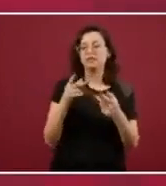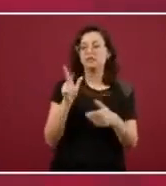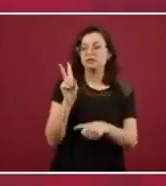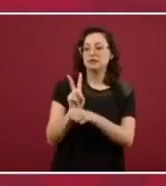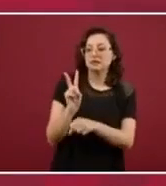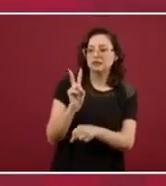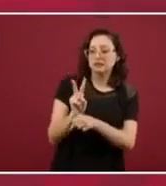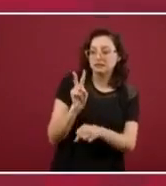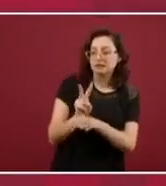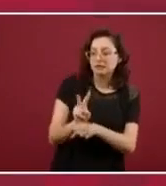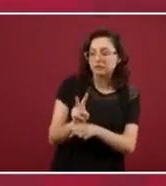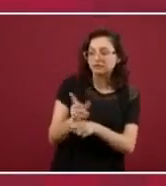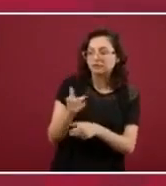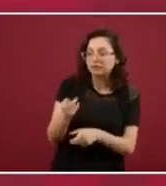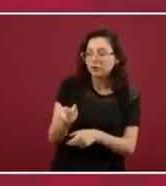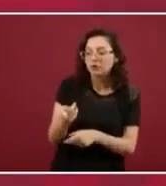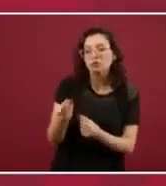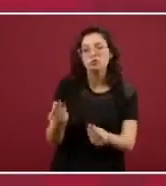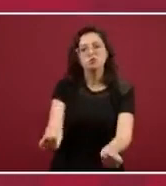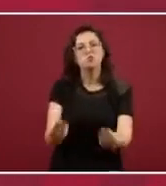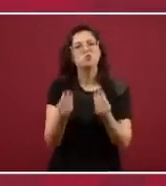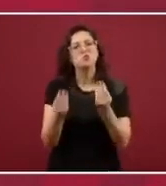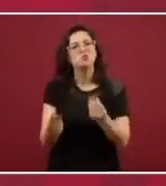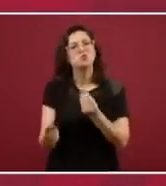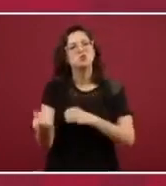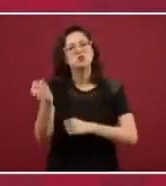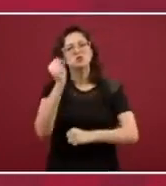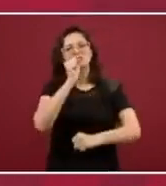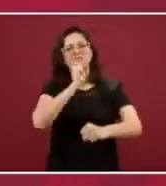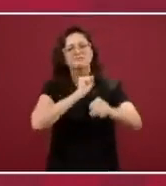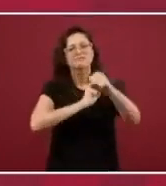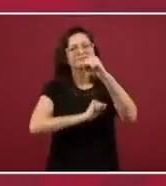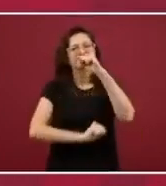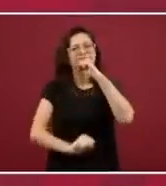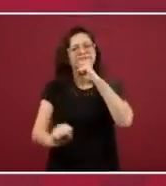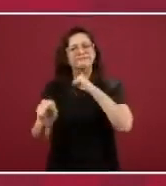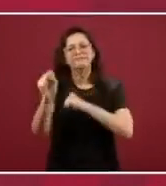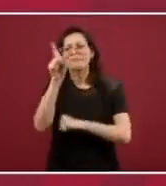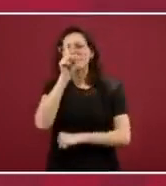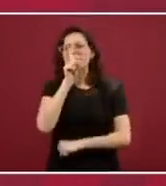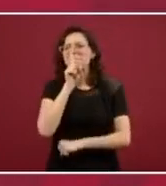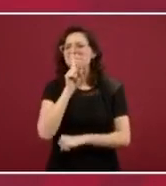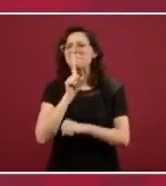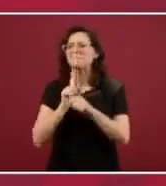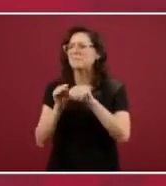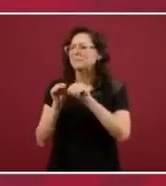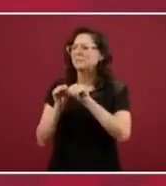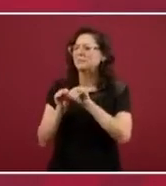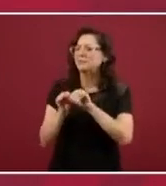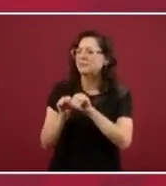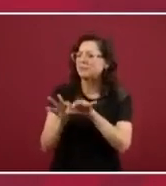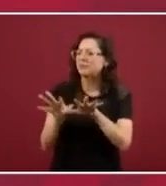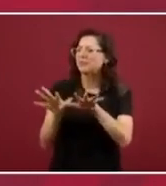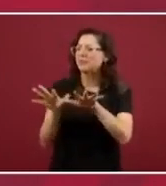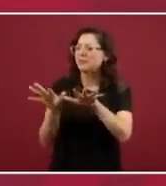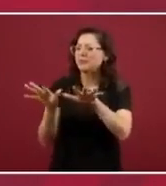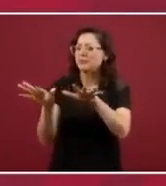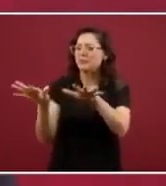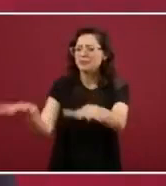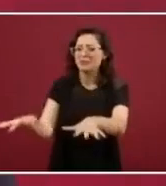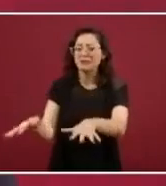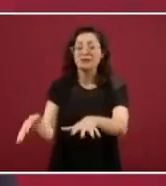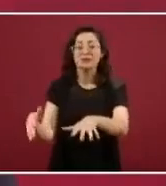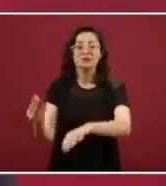propagación de rumores. Y la propagación de rumores es un fenómeno que puede amplificarse por una respuesta social de